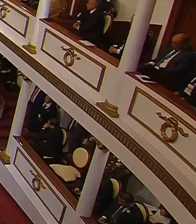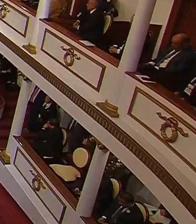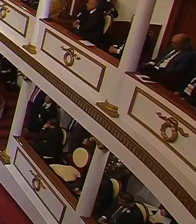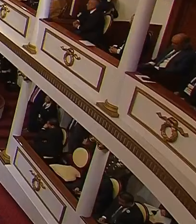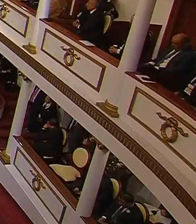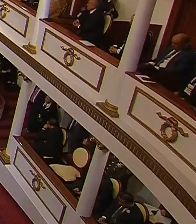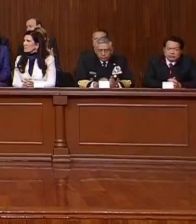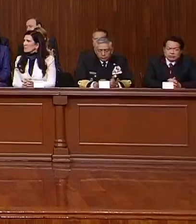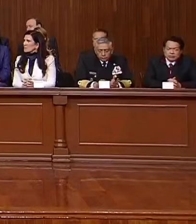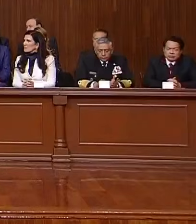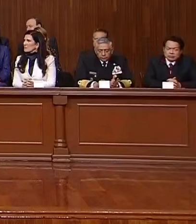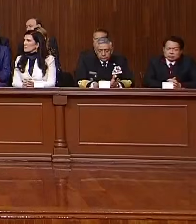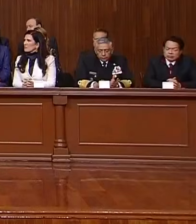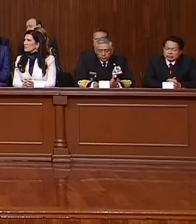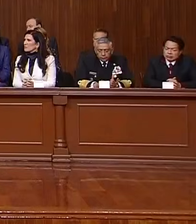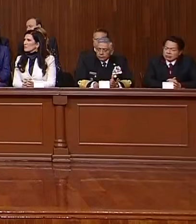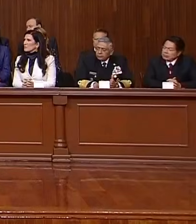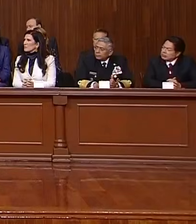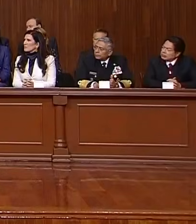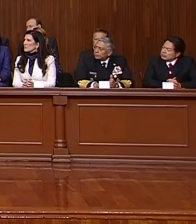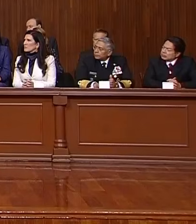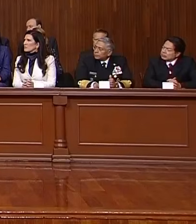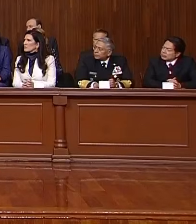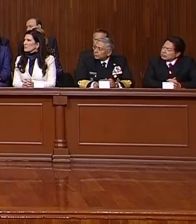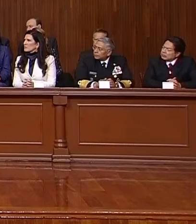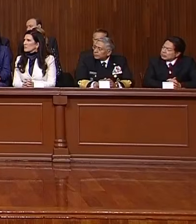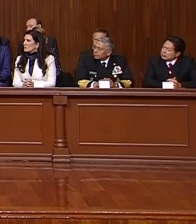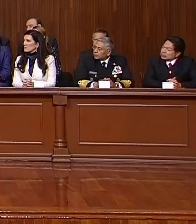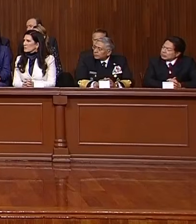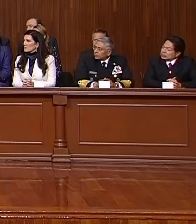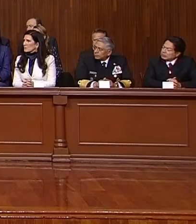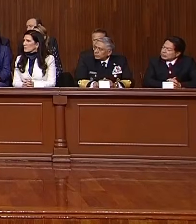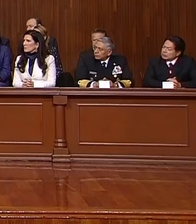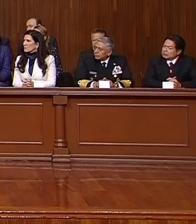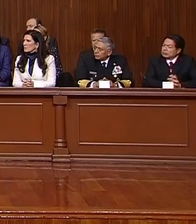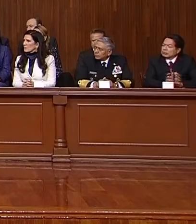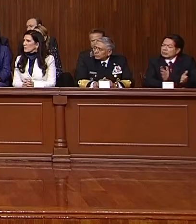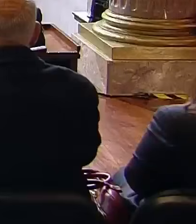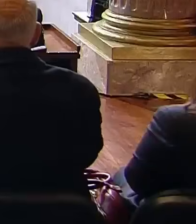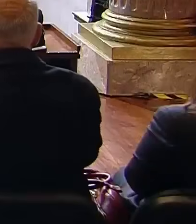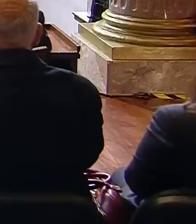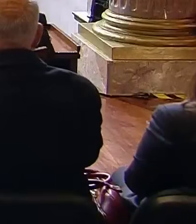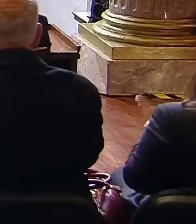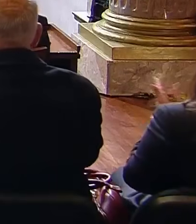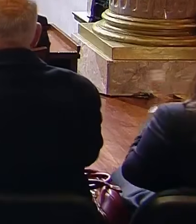reformas constitucionales y 50 reformas a leyes secundarias.